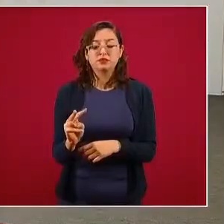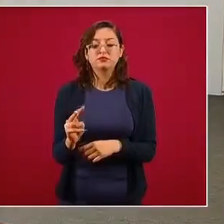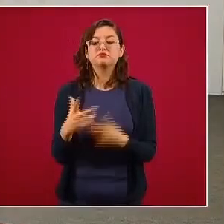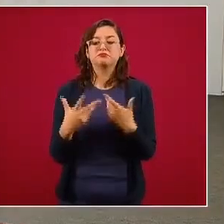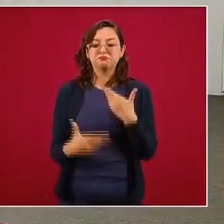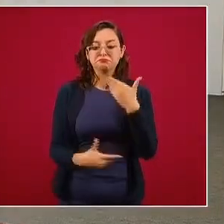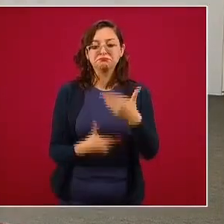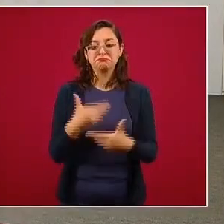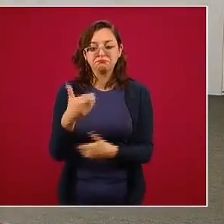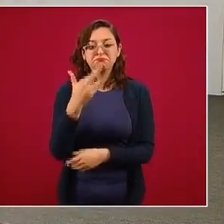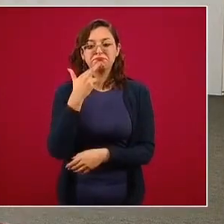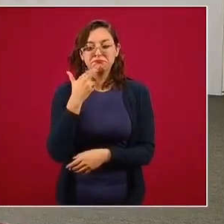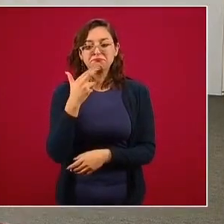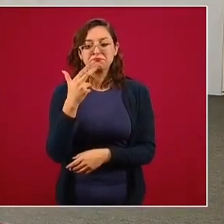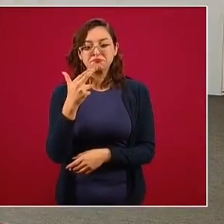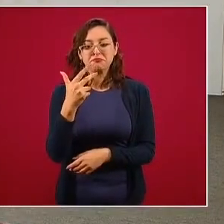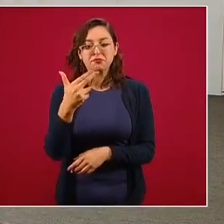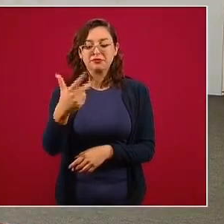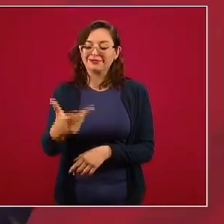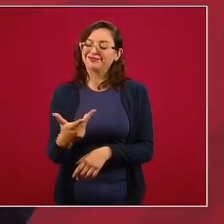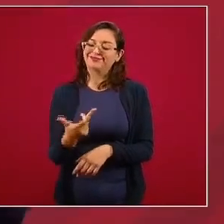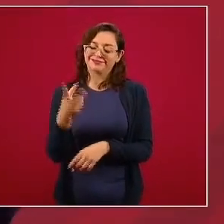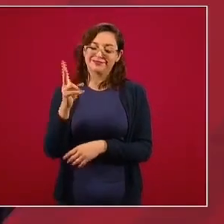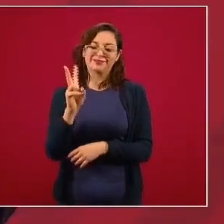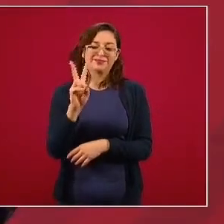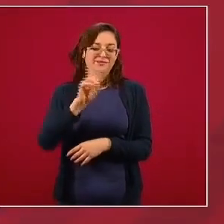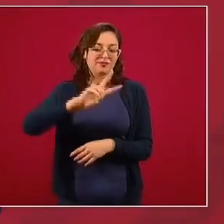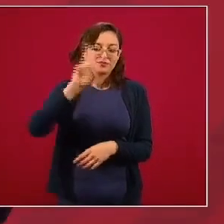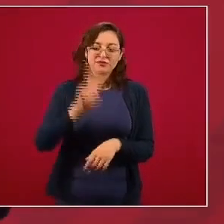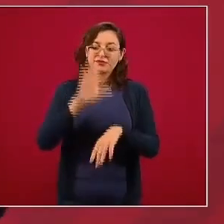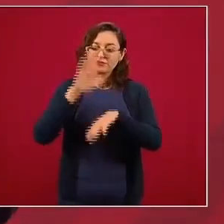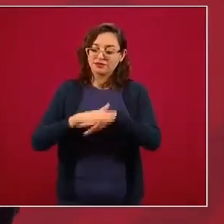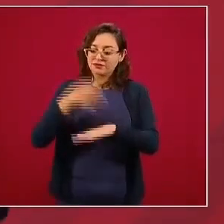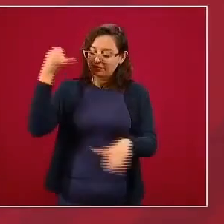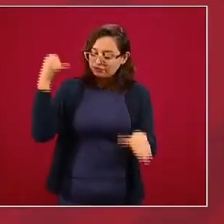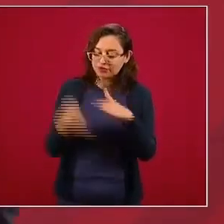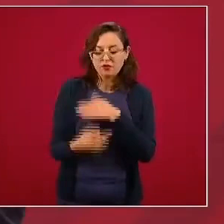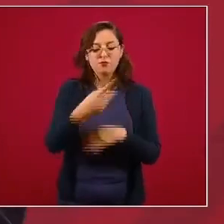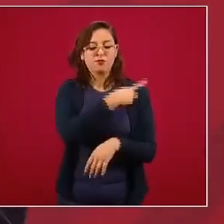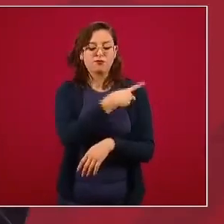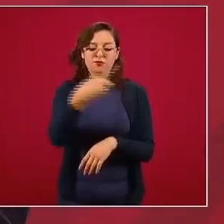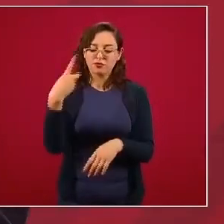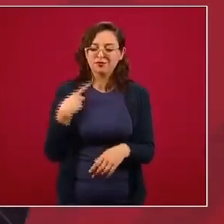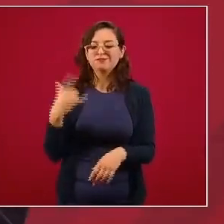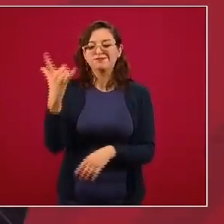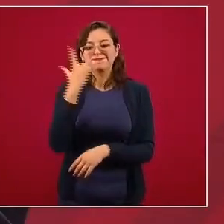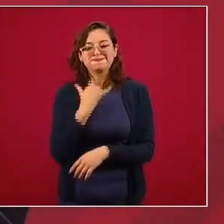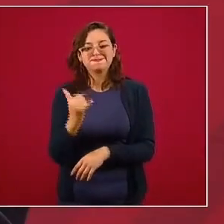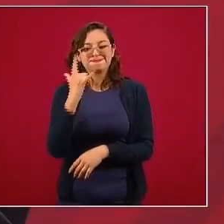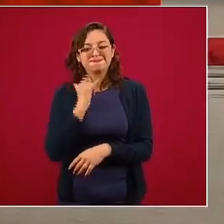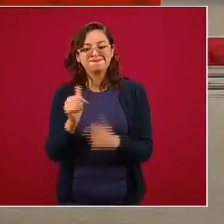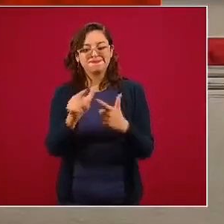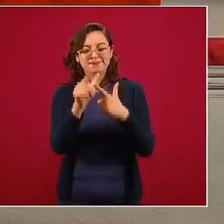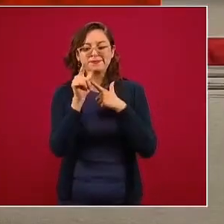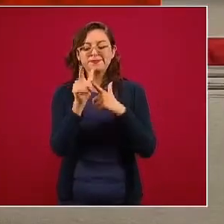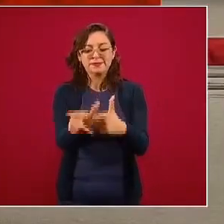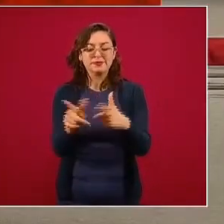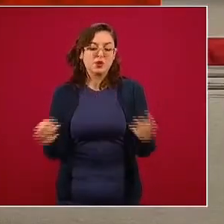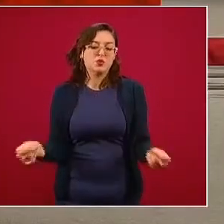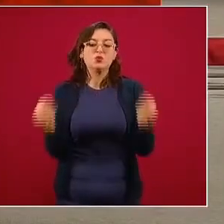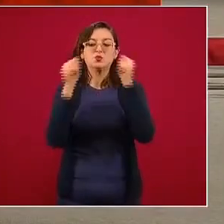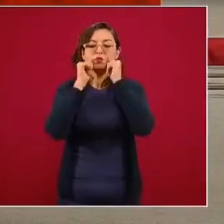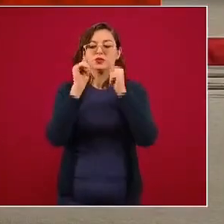una mejoría. Desde luego la raíz profunda requiere mucho tiempo de continuar el esfuerzo, independientemente de